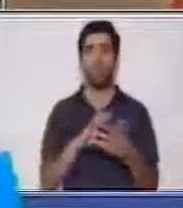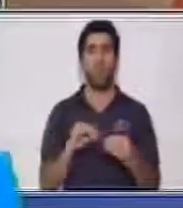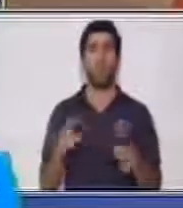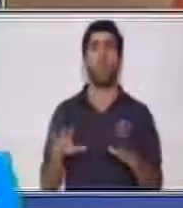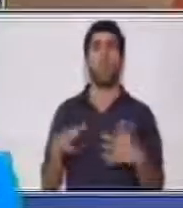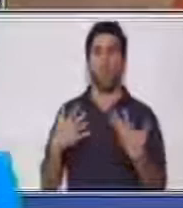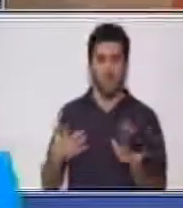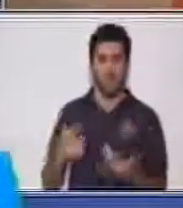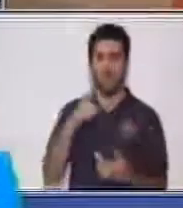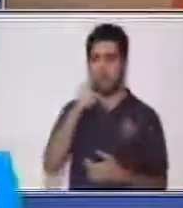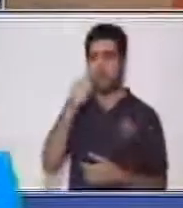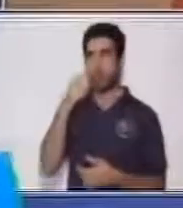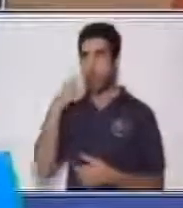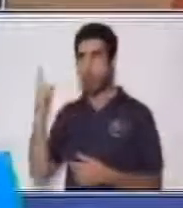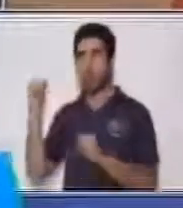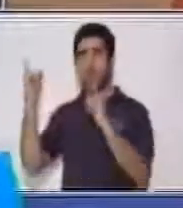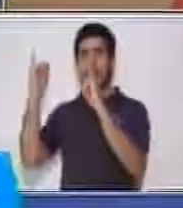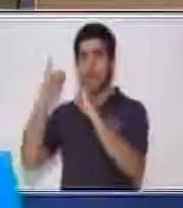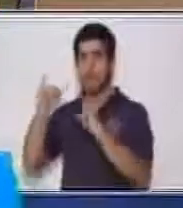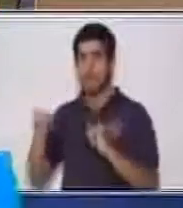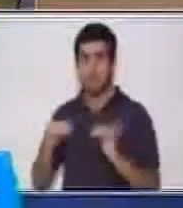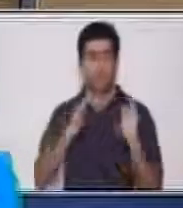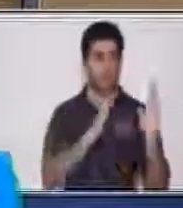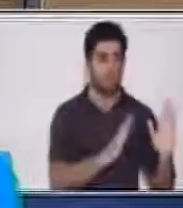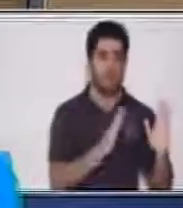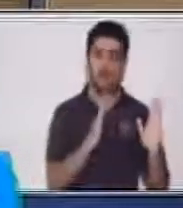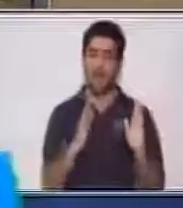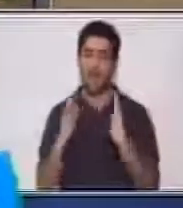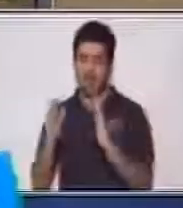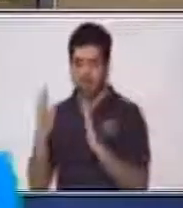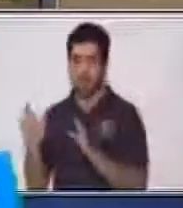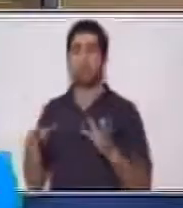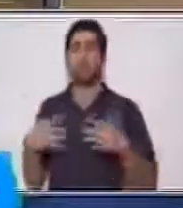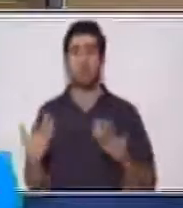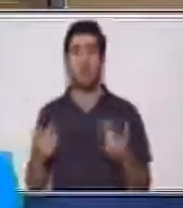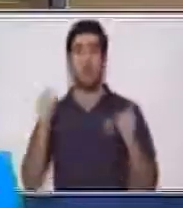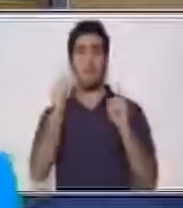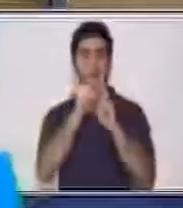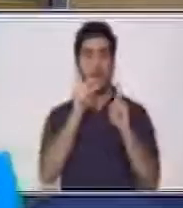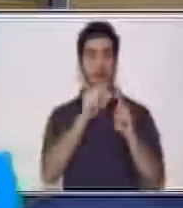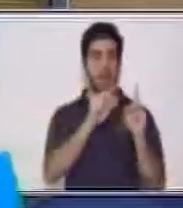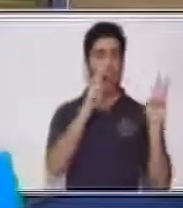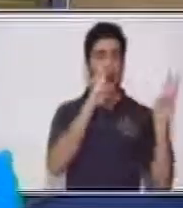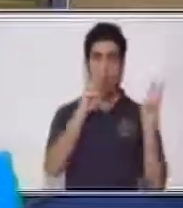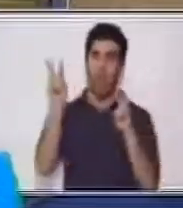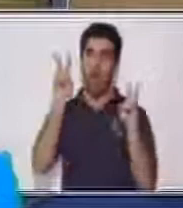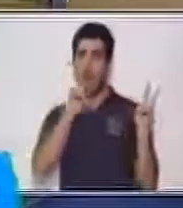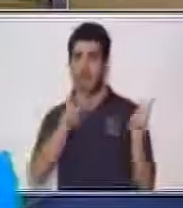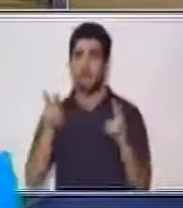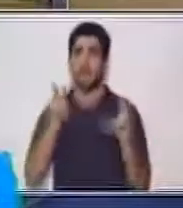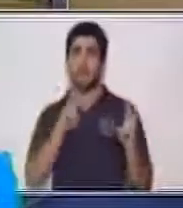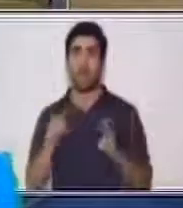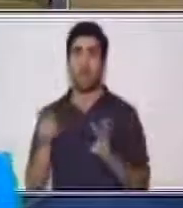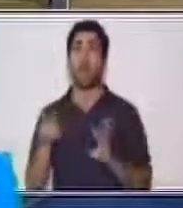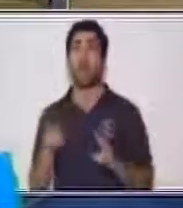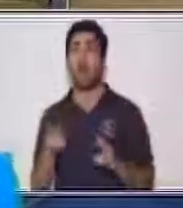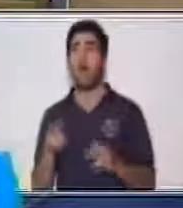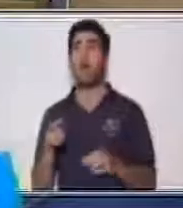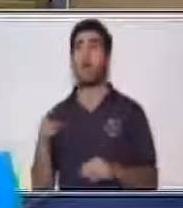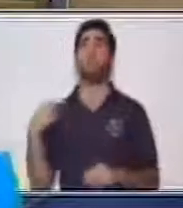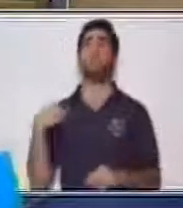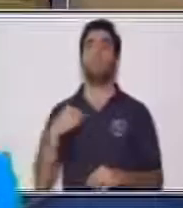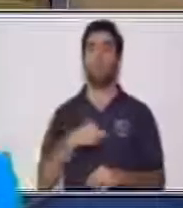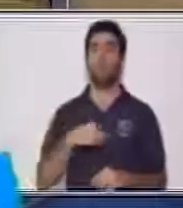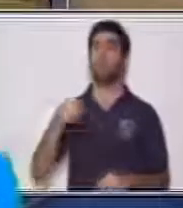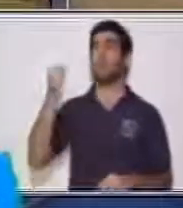imágenes y a través de lectura de palabras. Entonces, para poder nosotros entender un cuento,